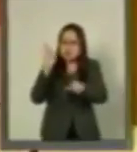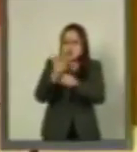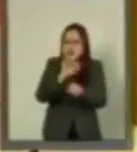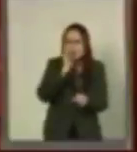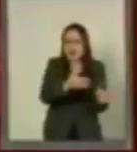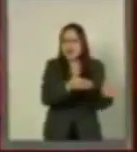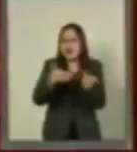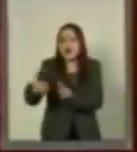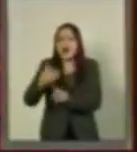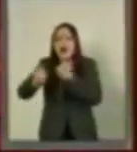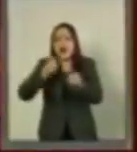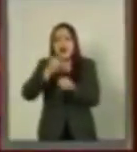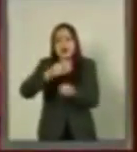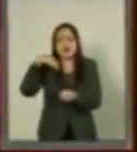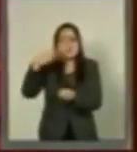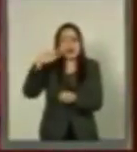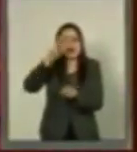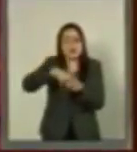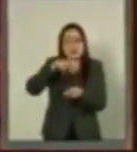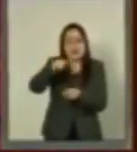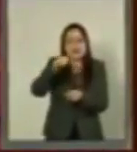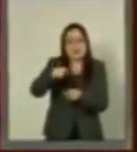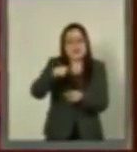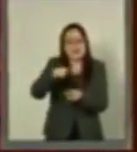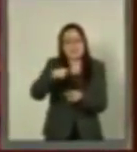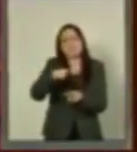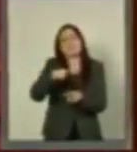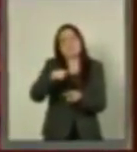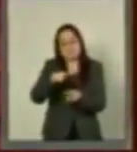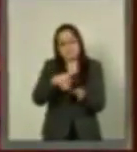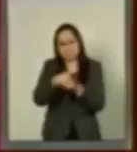en marzo de 2017 fue